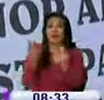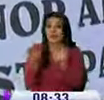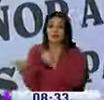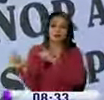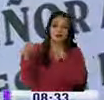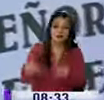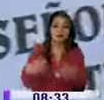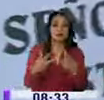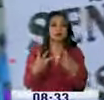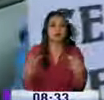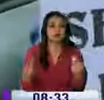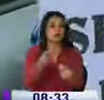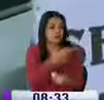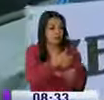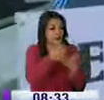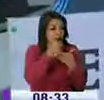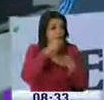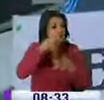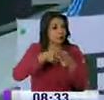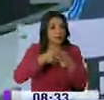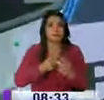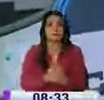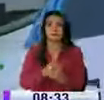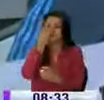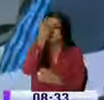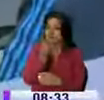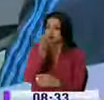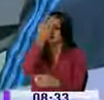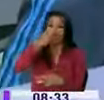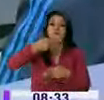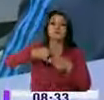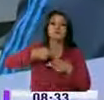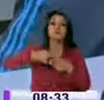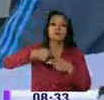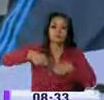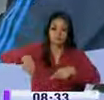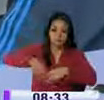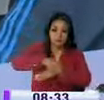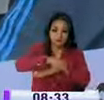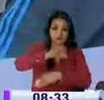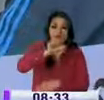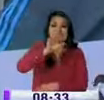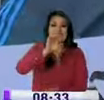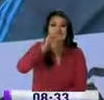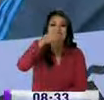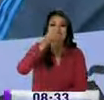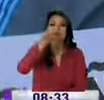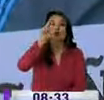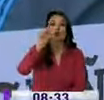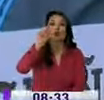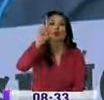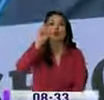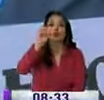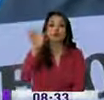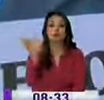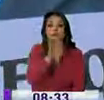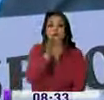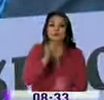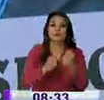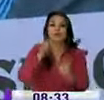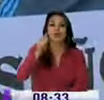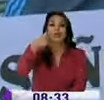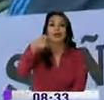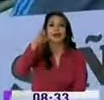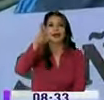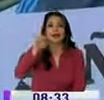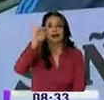solucionar este problema. Ayúdeme, por señorita, favor. Buenos días. El nombre se llama Pasaje Segundo Aguirre. Entonces, que colinda con la calle Sánchez a